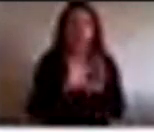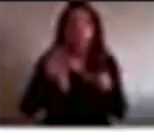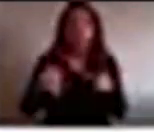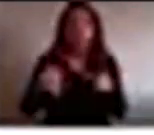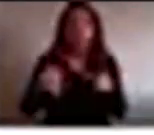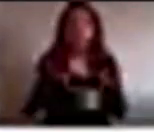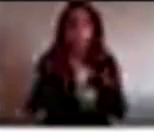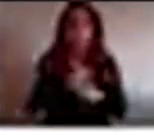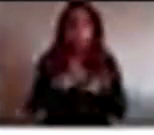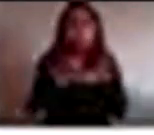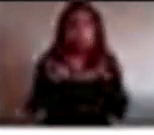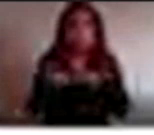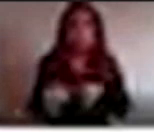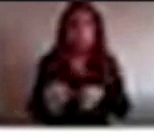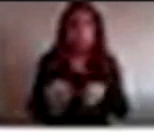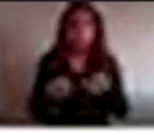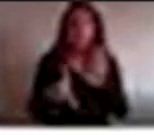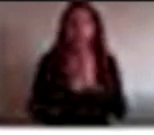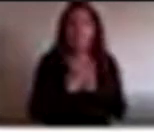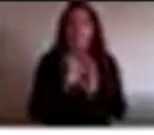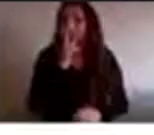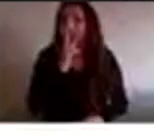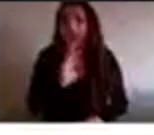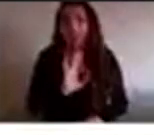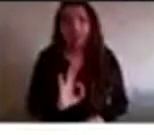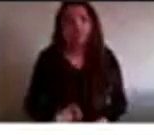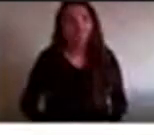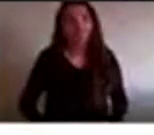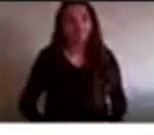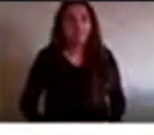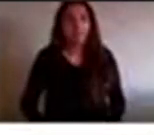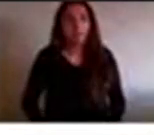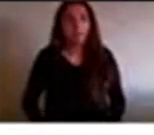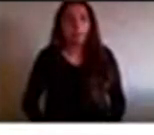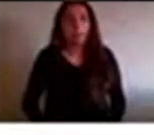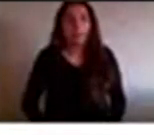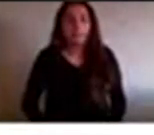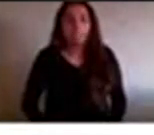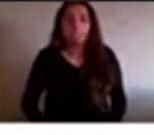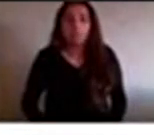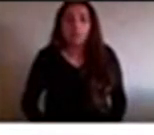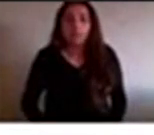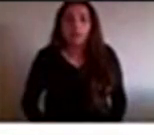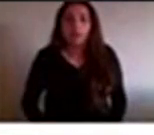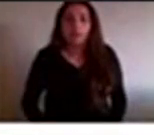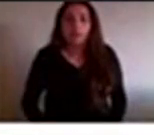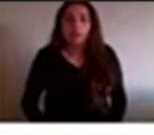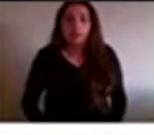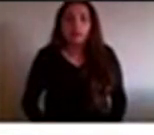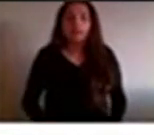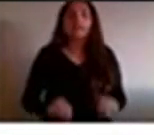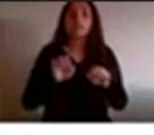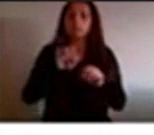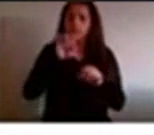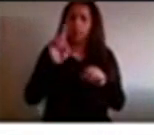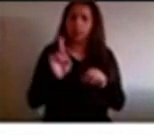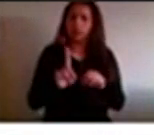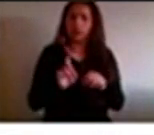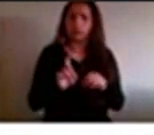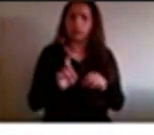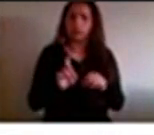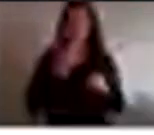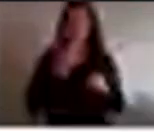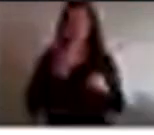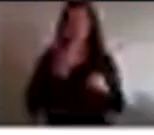tus palabras, Constanza, efectivamente tenemos un comentario en el chat en donde dice, ¿por qué tiene que haber una ley para las